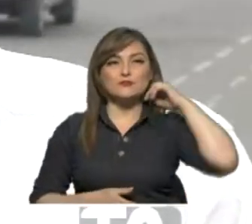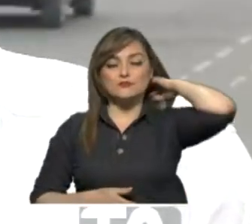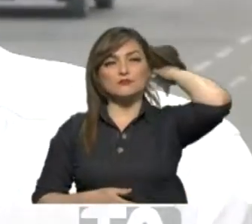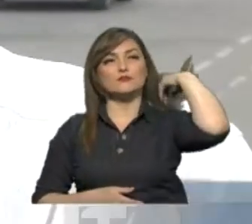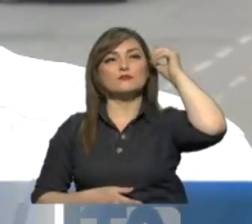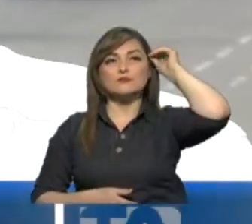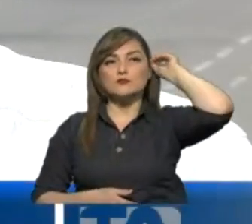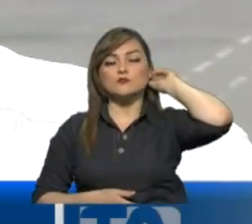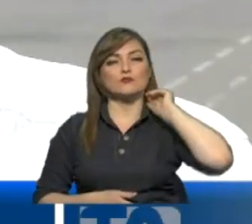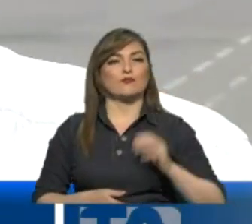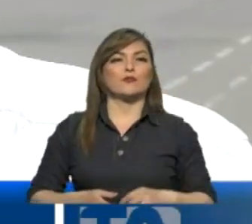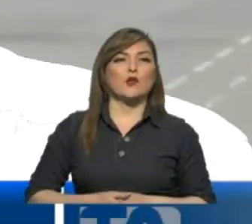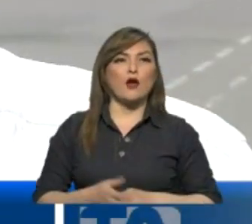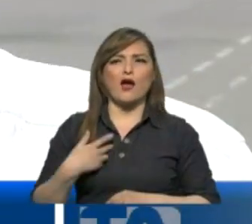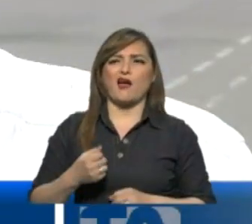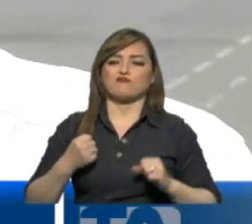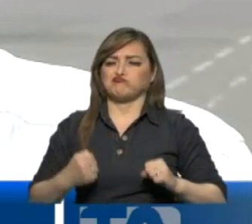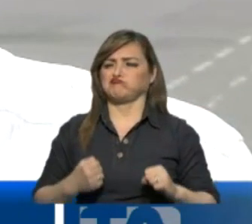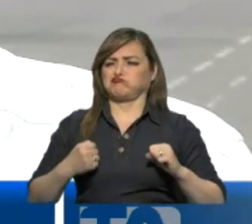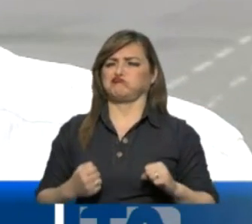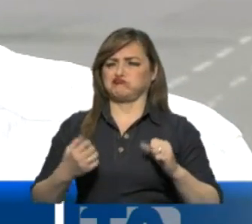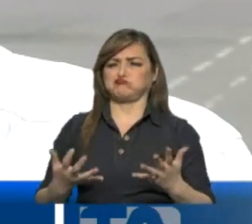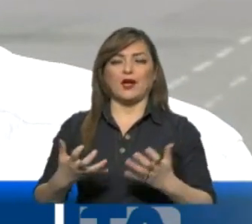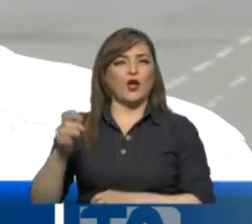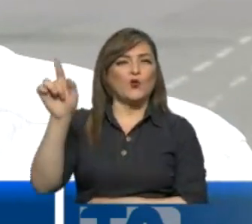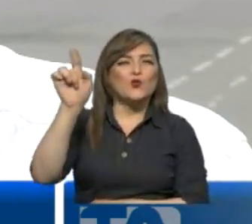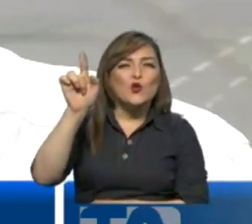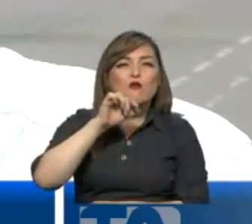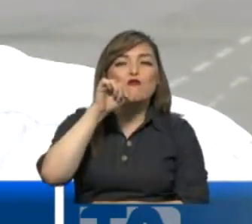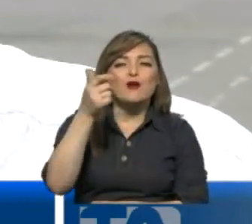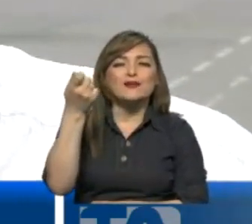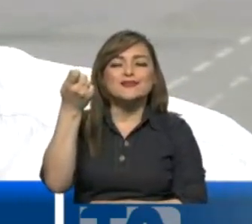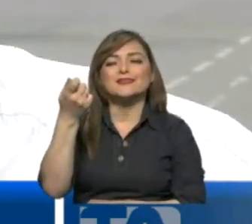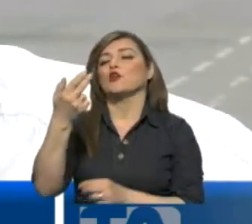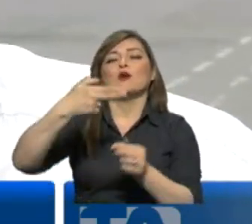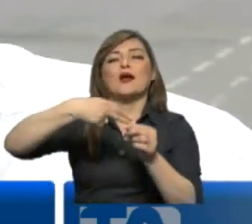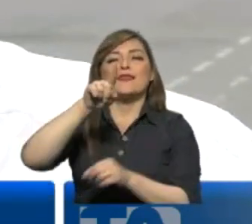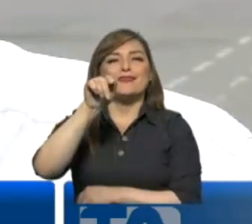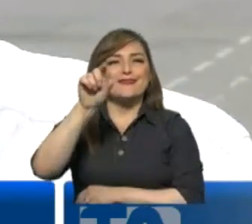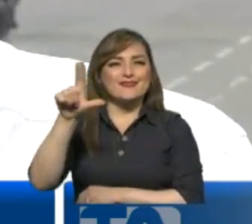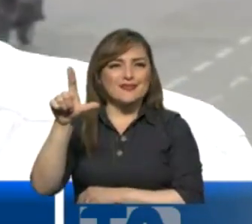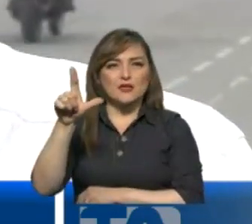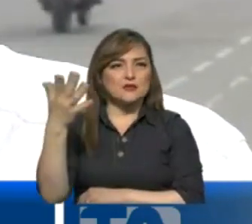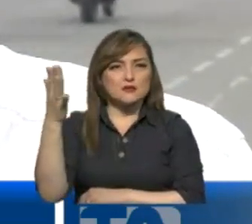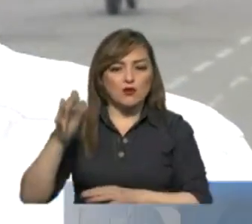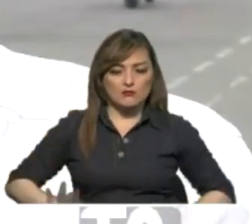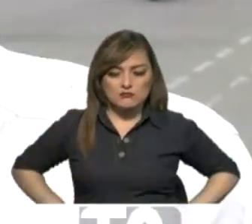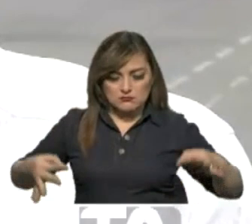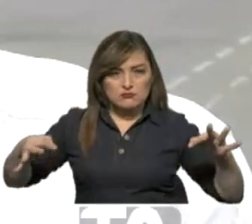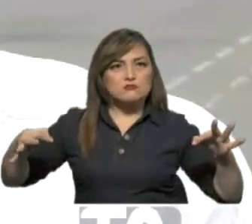es un capricho nuestro, es una falta de dinero para ponerle diésel a los buses. Entonces no es un capricho.